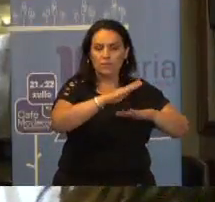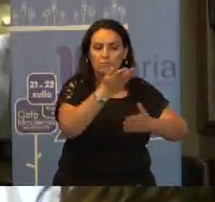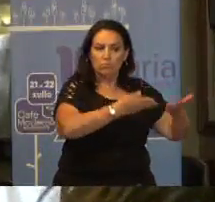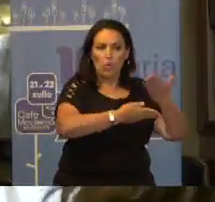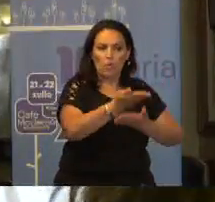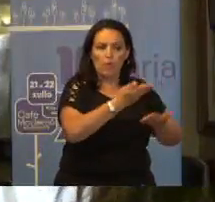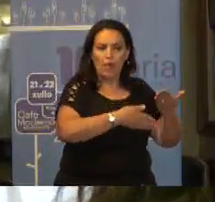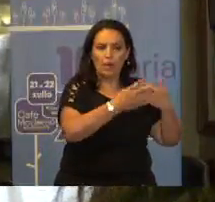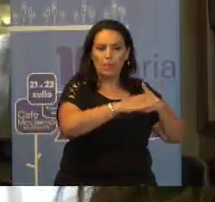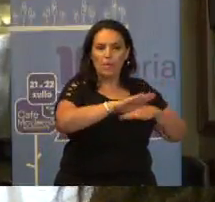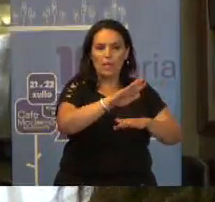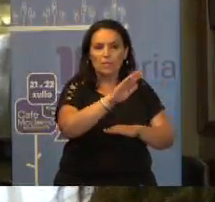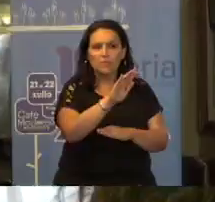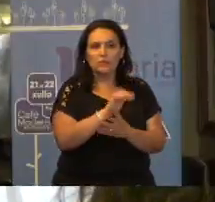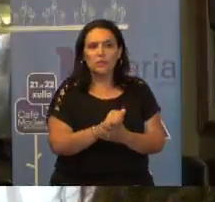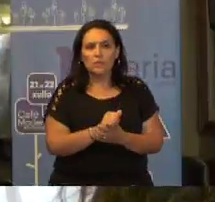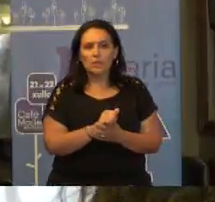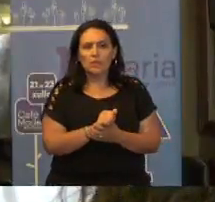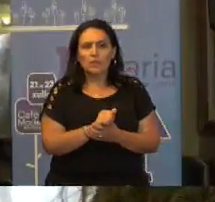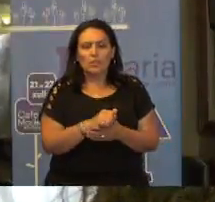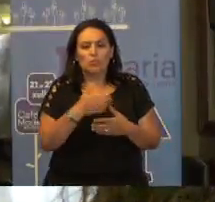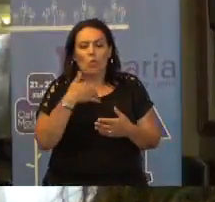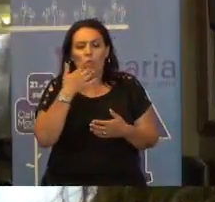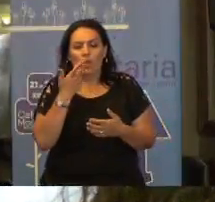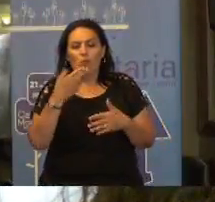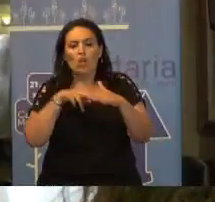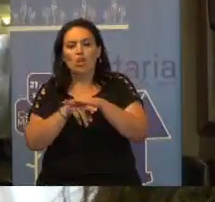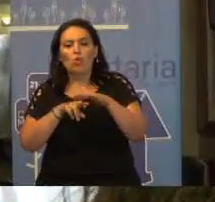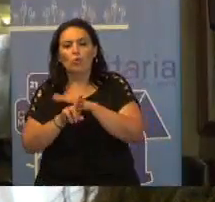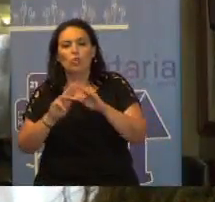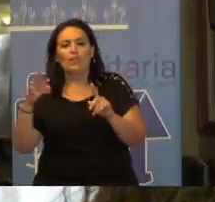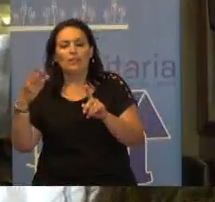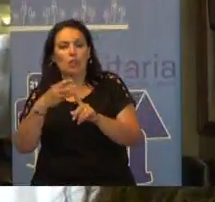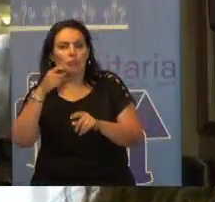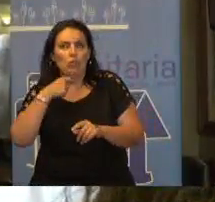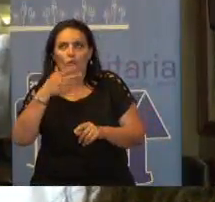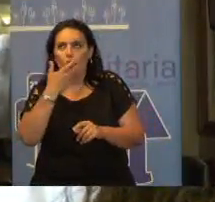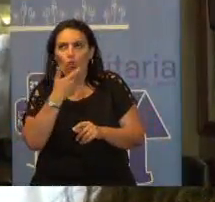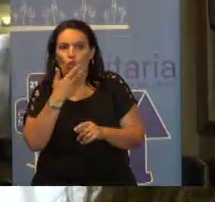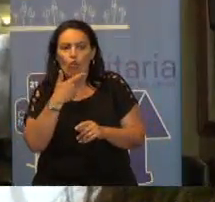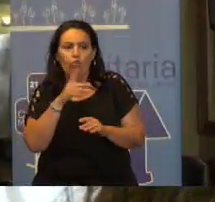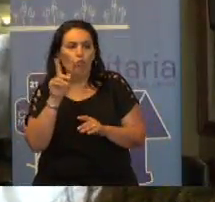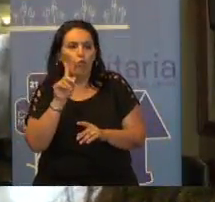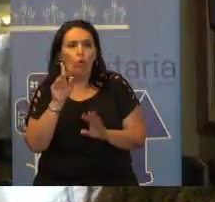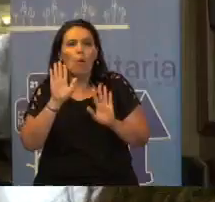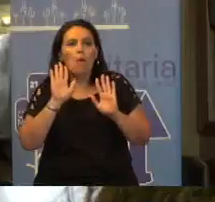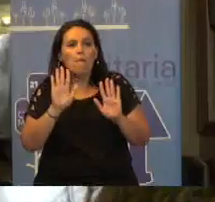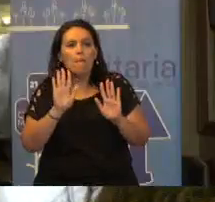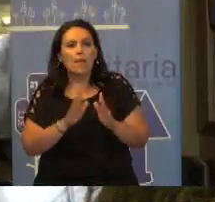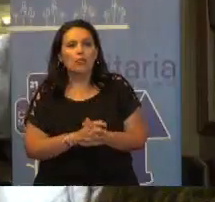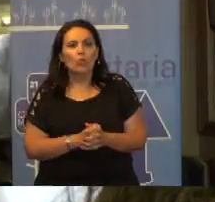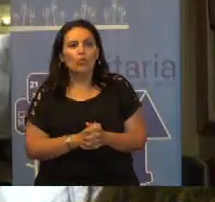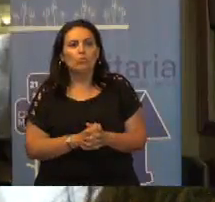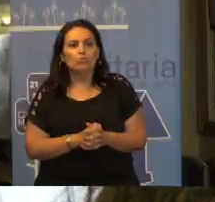tanto non coñezo o recurso que hai de intranet, pero tanto nese como no aspecto presencial que